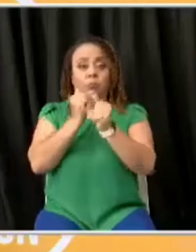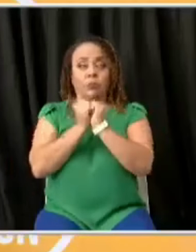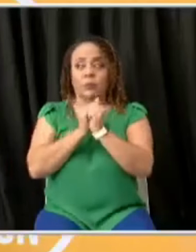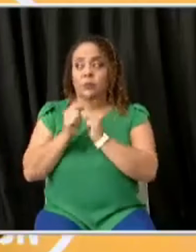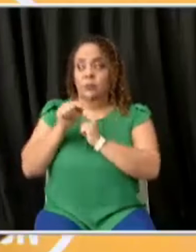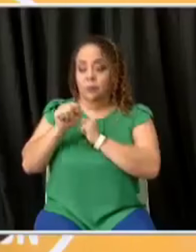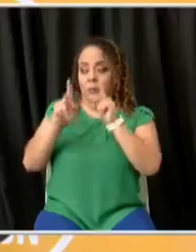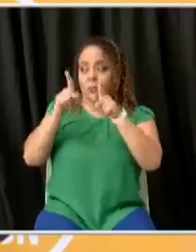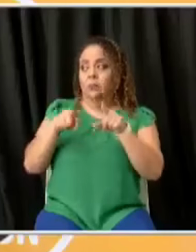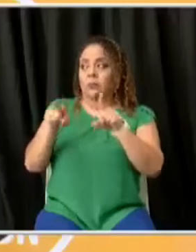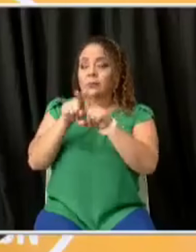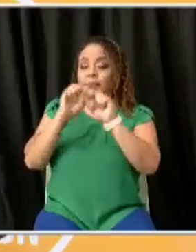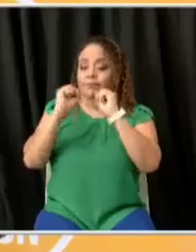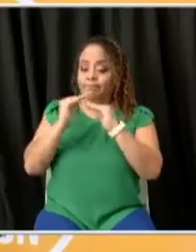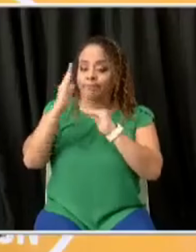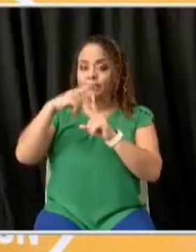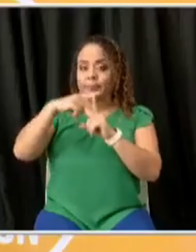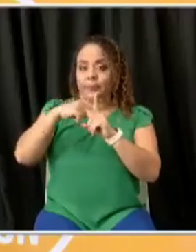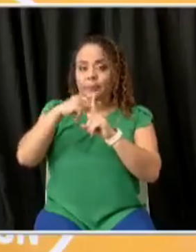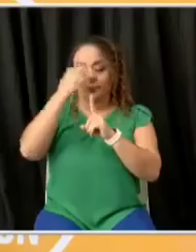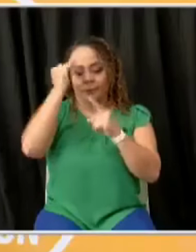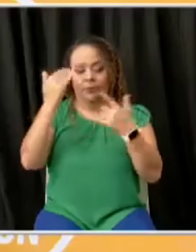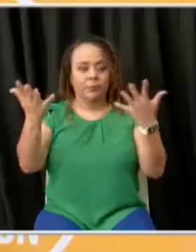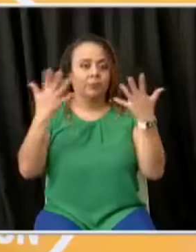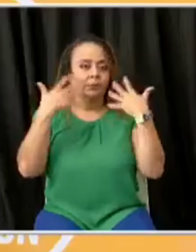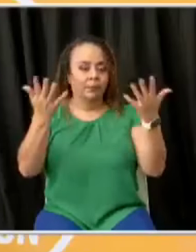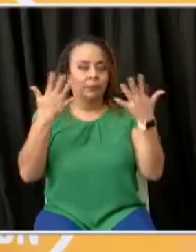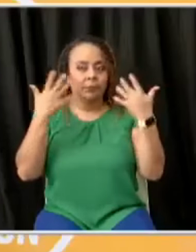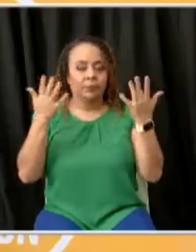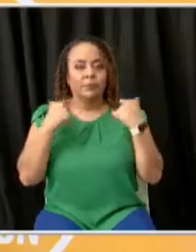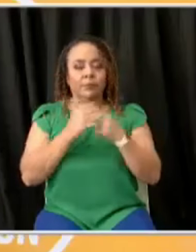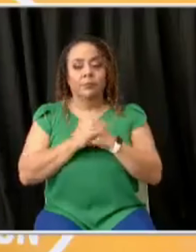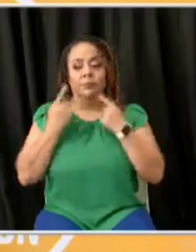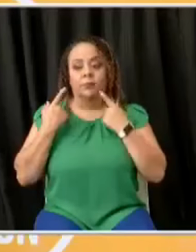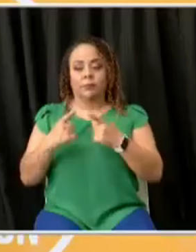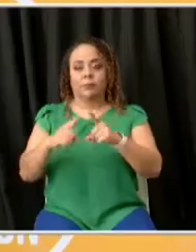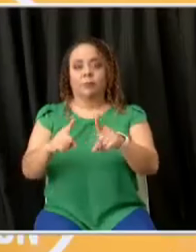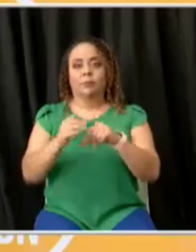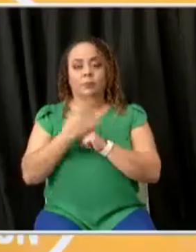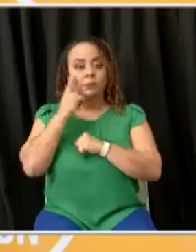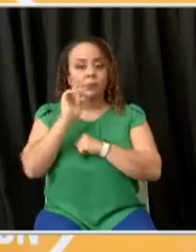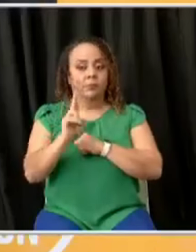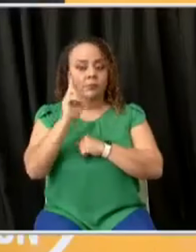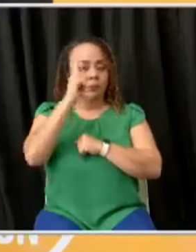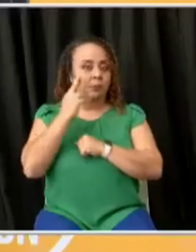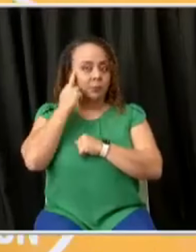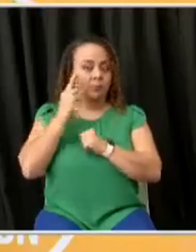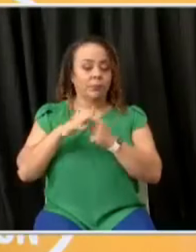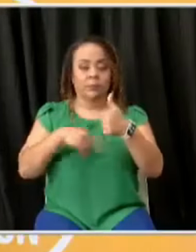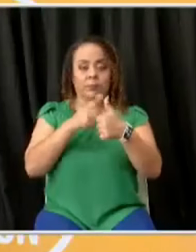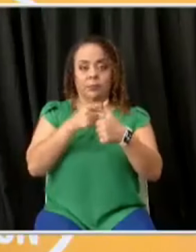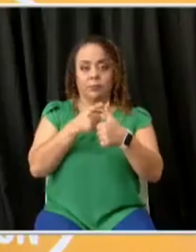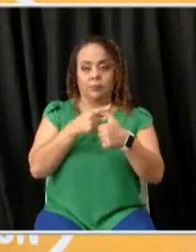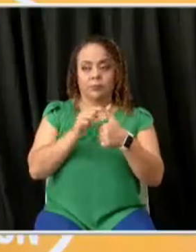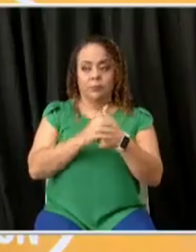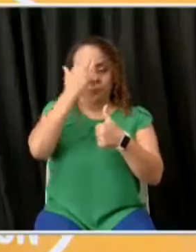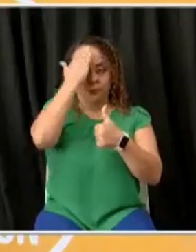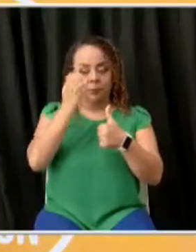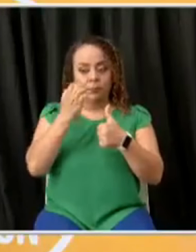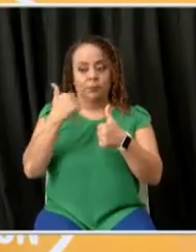persona también puede aumentar su temperatura porque el calor se va a dar por dos razones. Uno, porque el